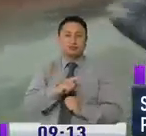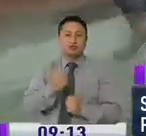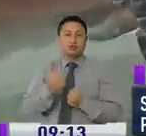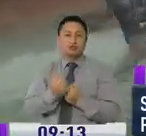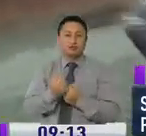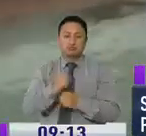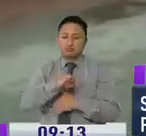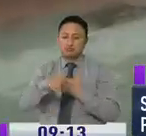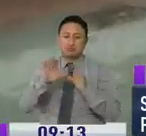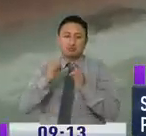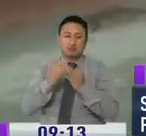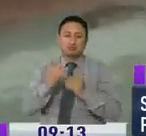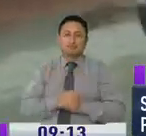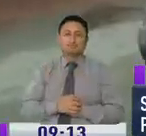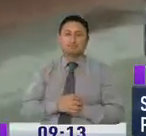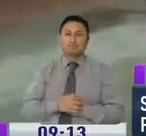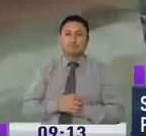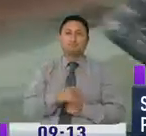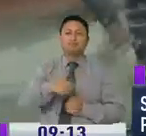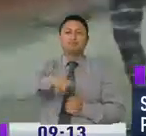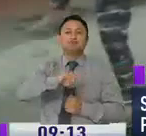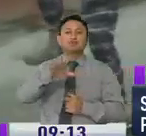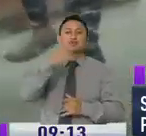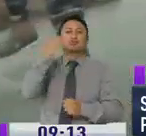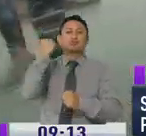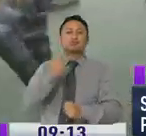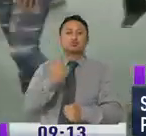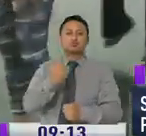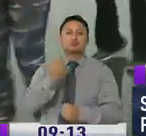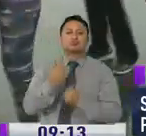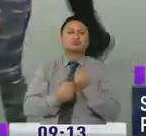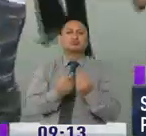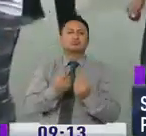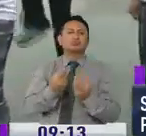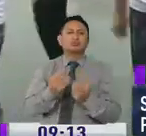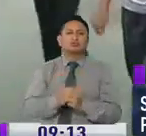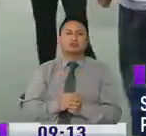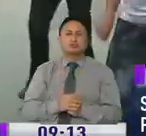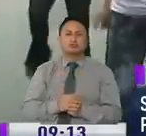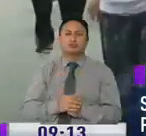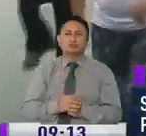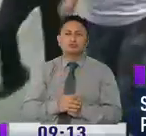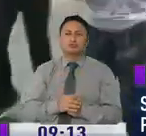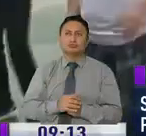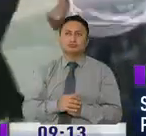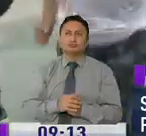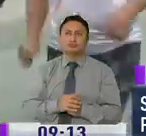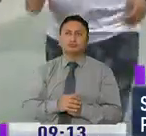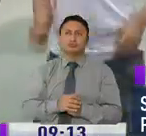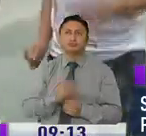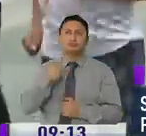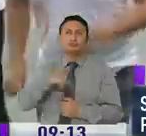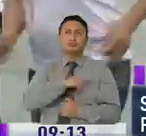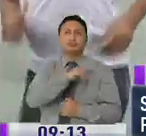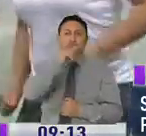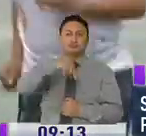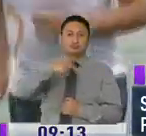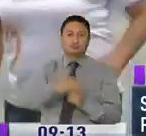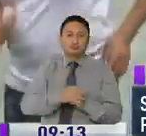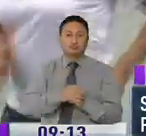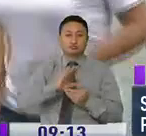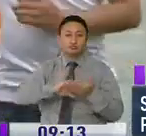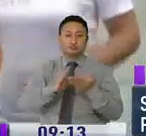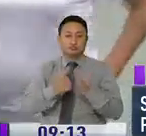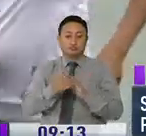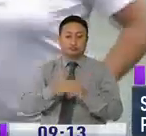colaborar con toda la familia. Ustedes como fundación, brevemente, ¿qué trabajo realizan con los adultos mayores? Nosotros concientizamos a la sociedad